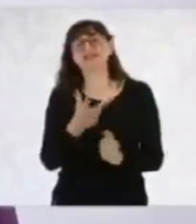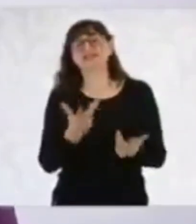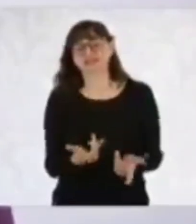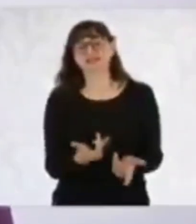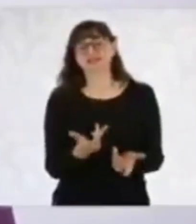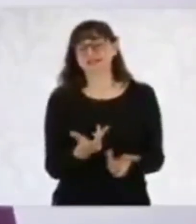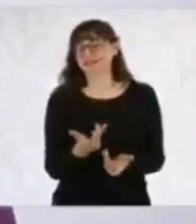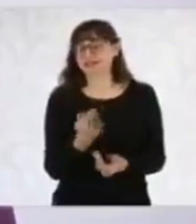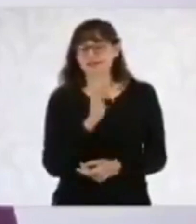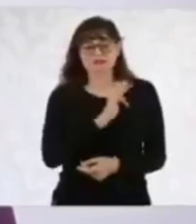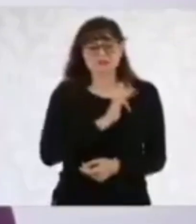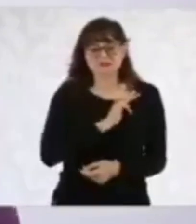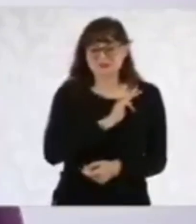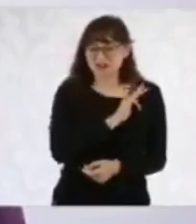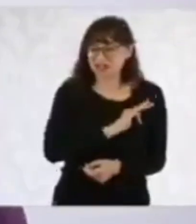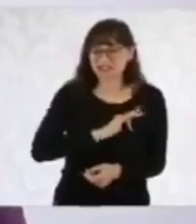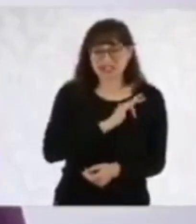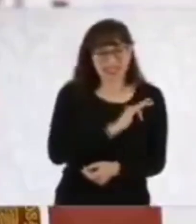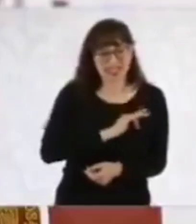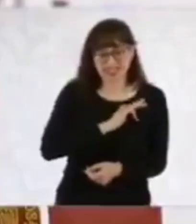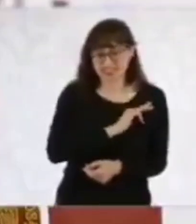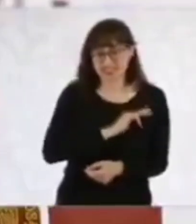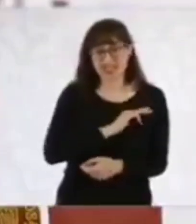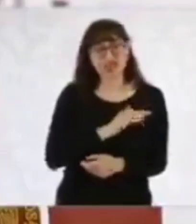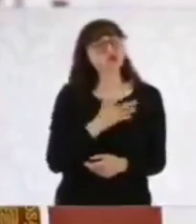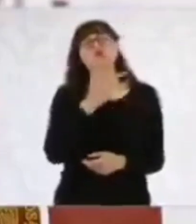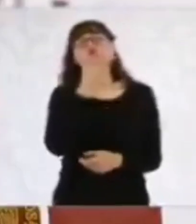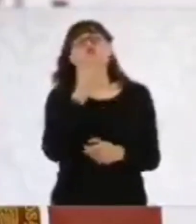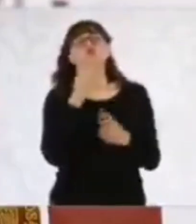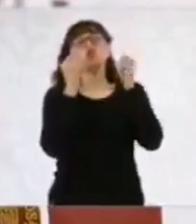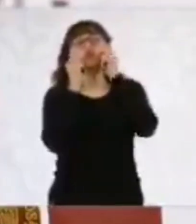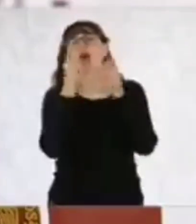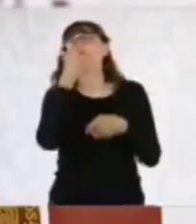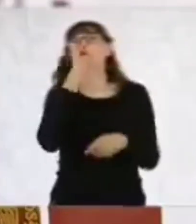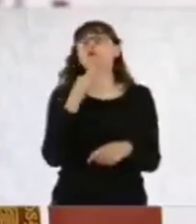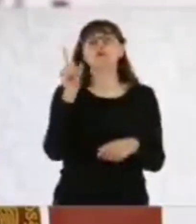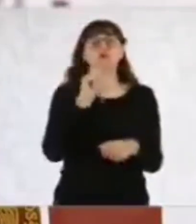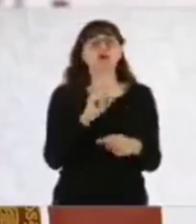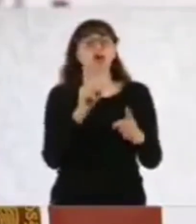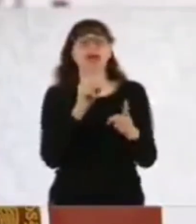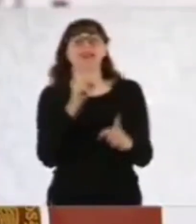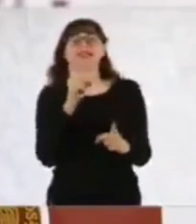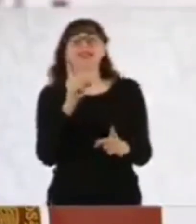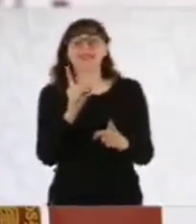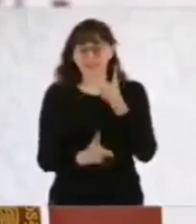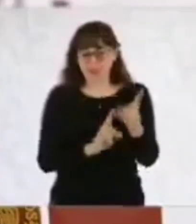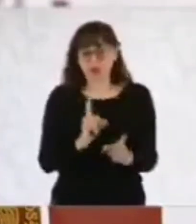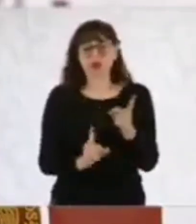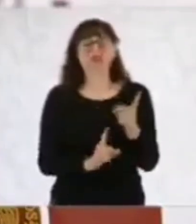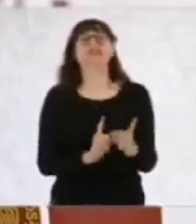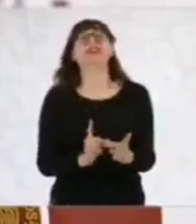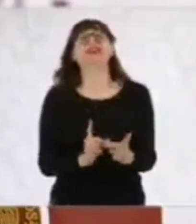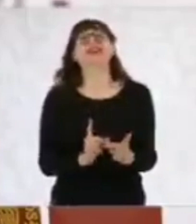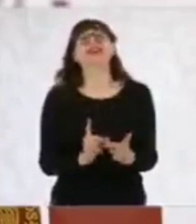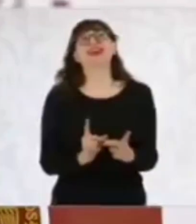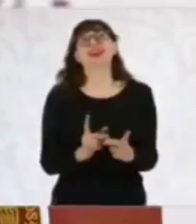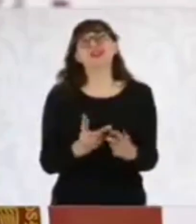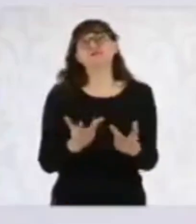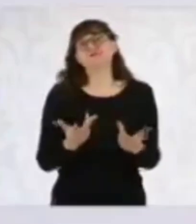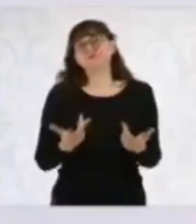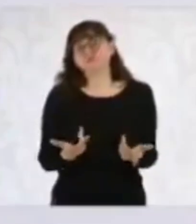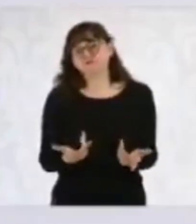siempre a las y los mexicanos deportistas que